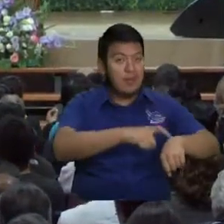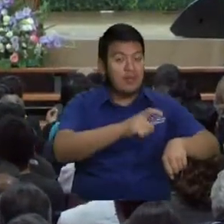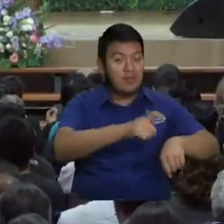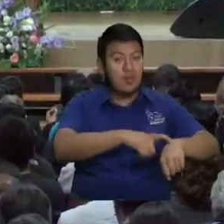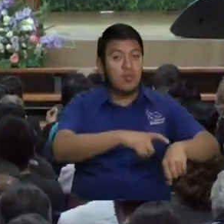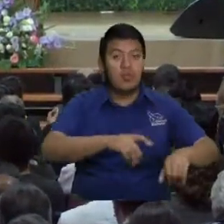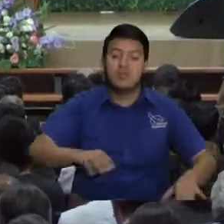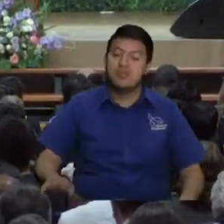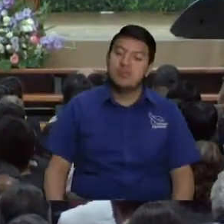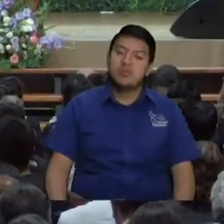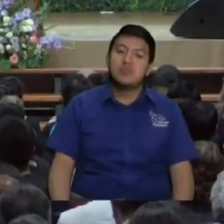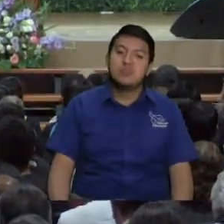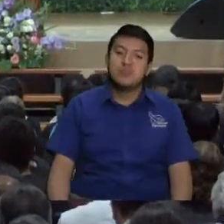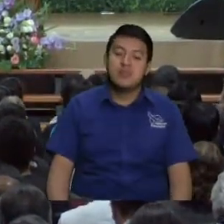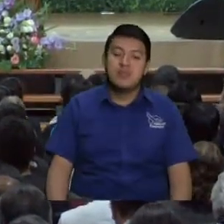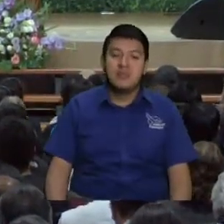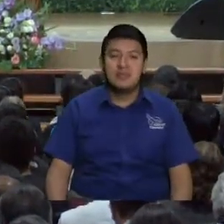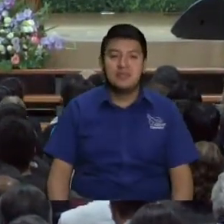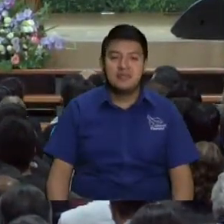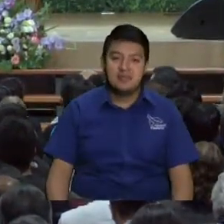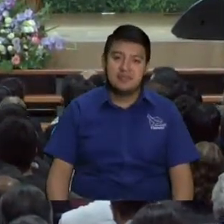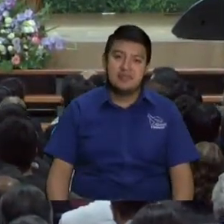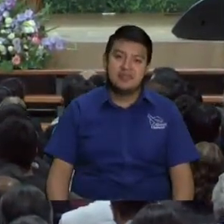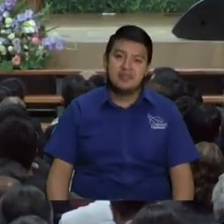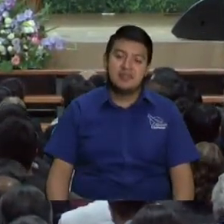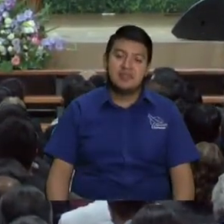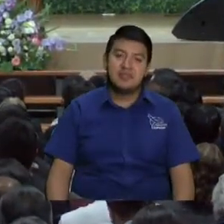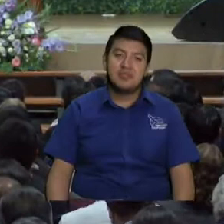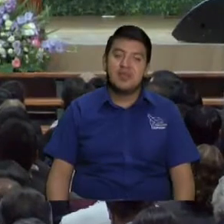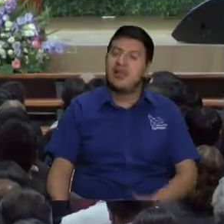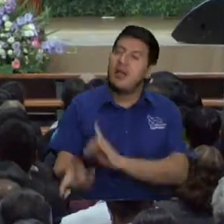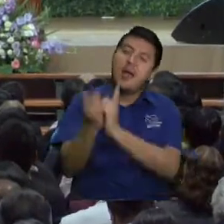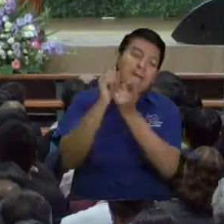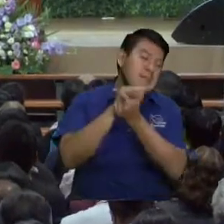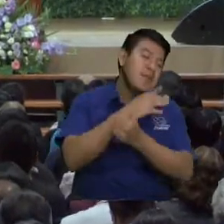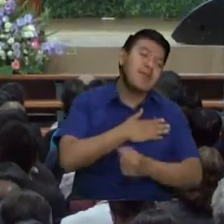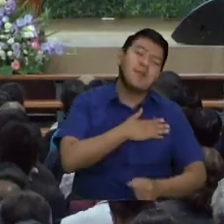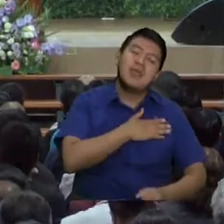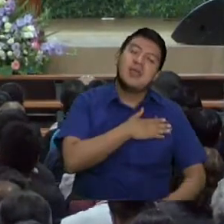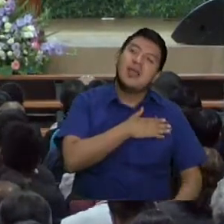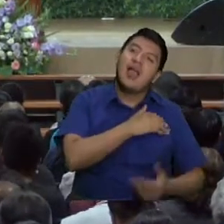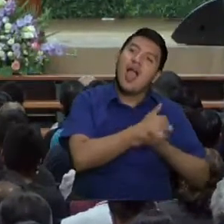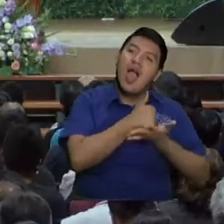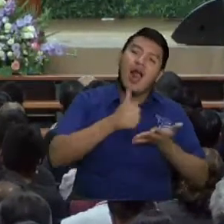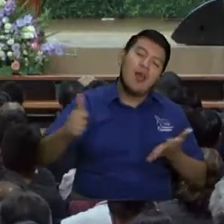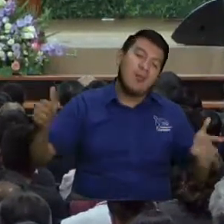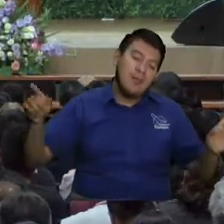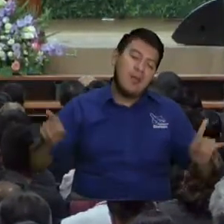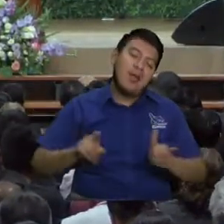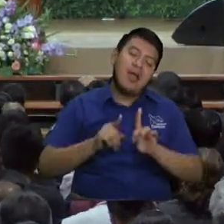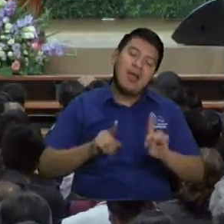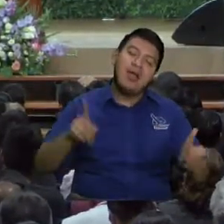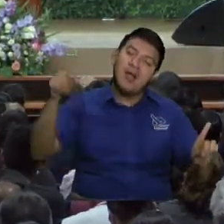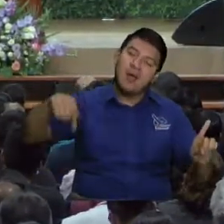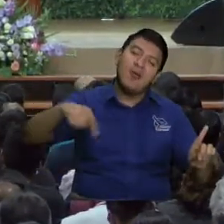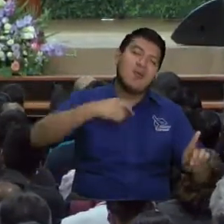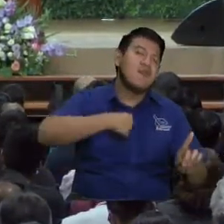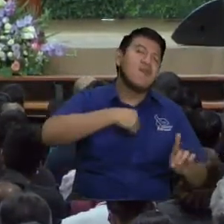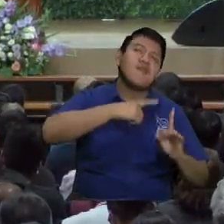momento, ¿qué más seguía? ¿No? Ha transformado mi alma y ahora soy